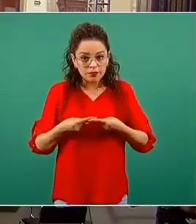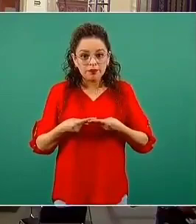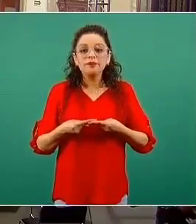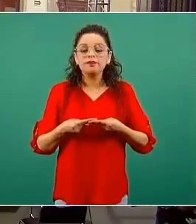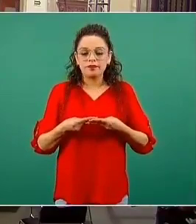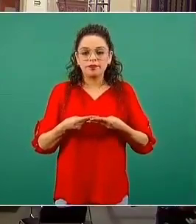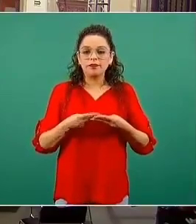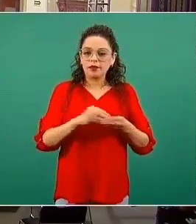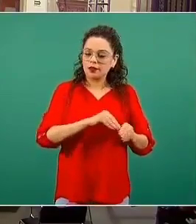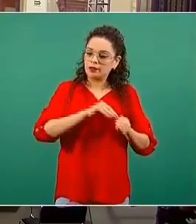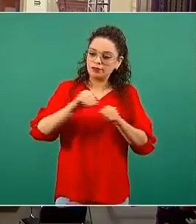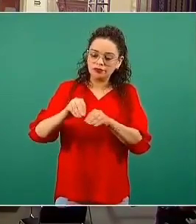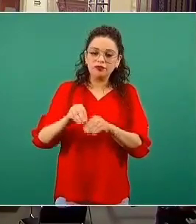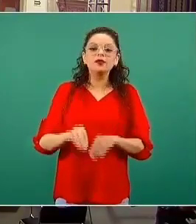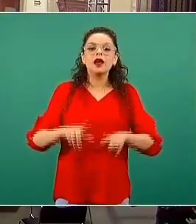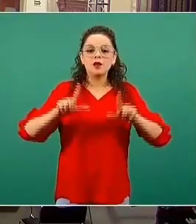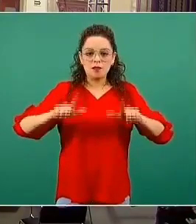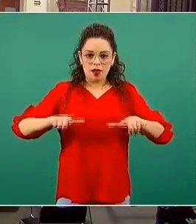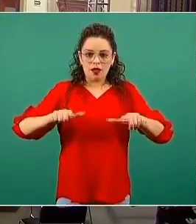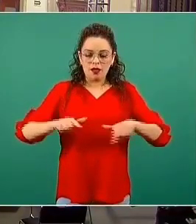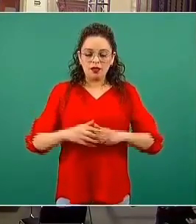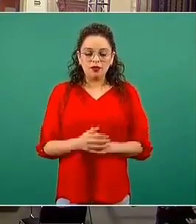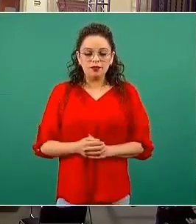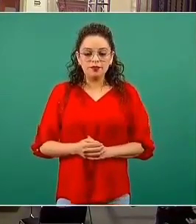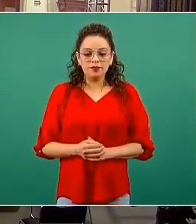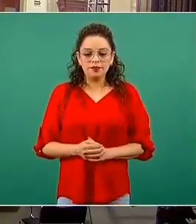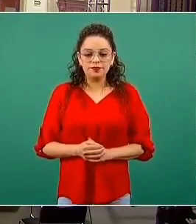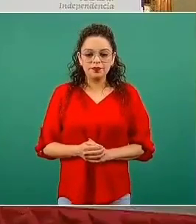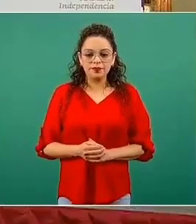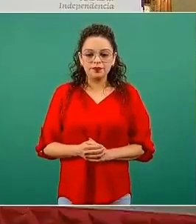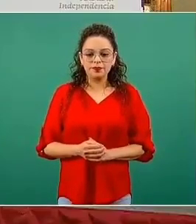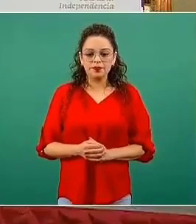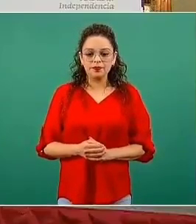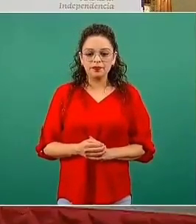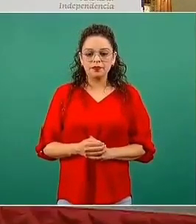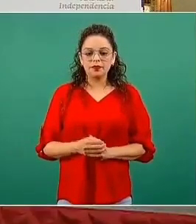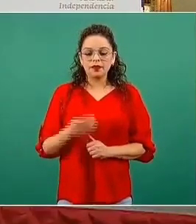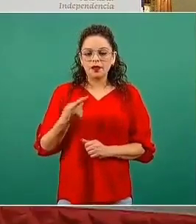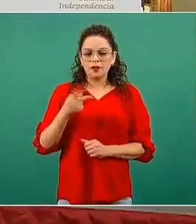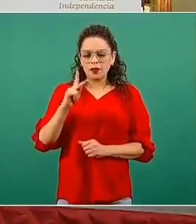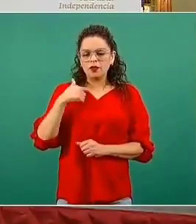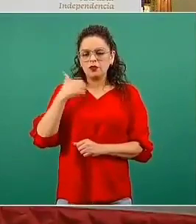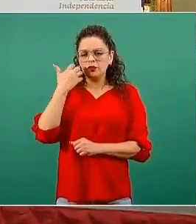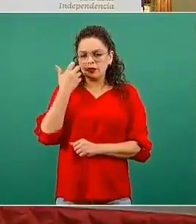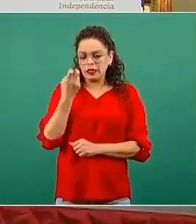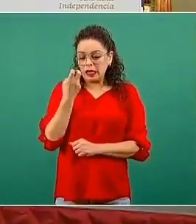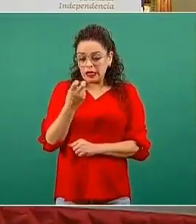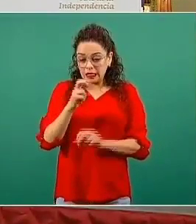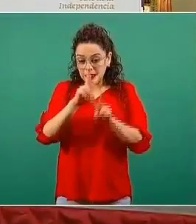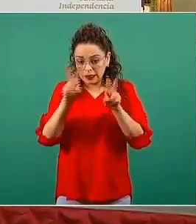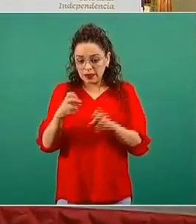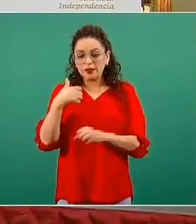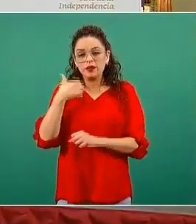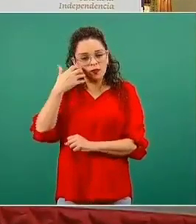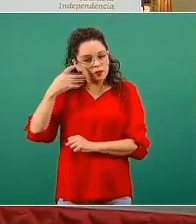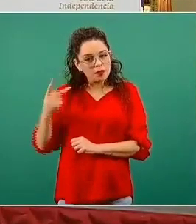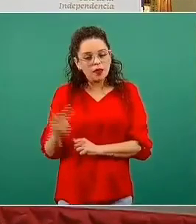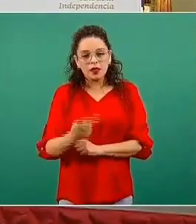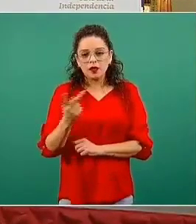lo formularon, pero me gustaría hacer una pregunta sobre esta realidad de